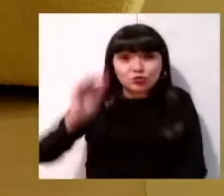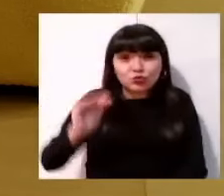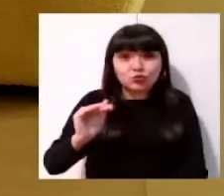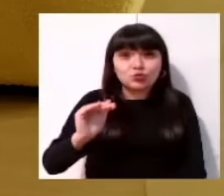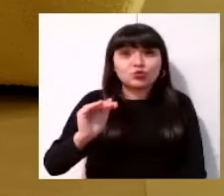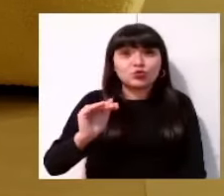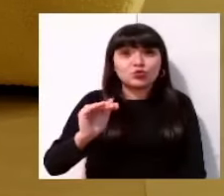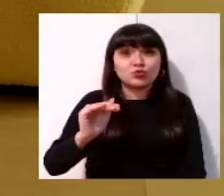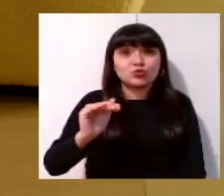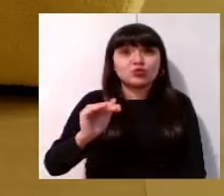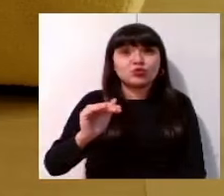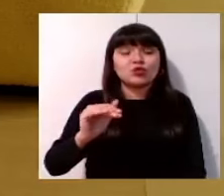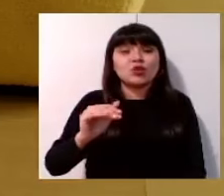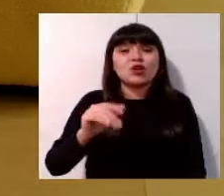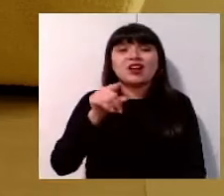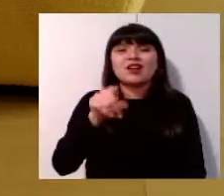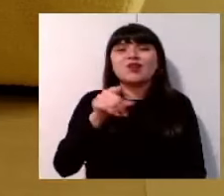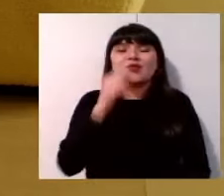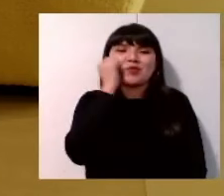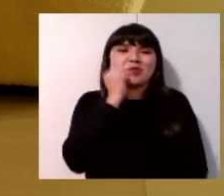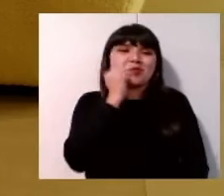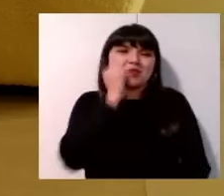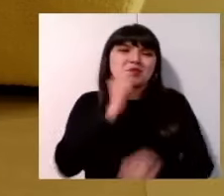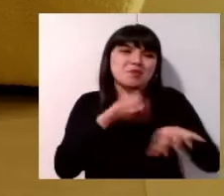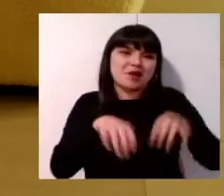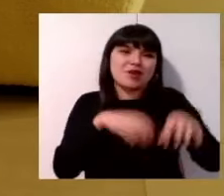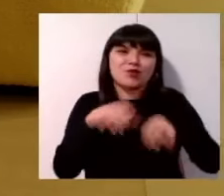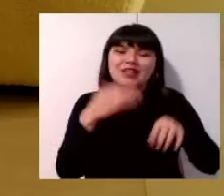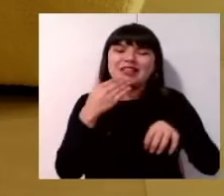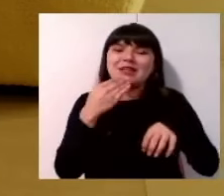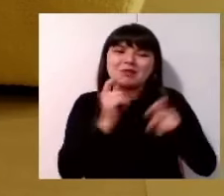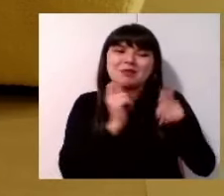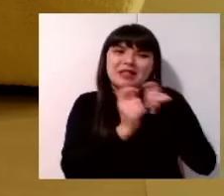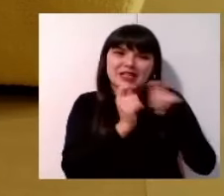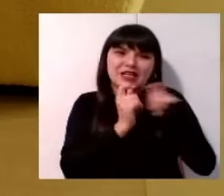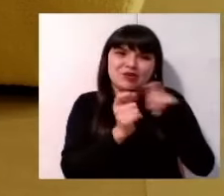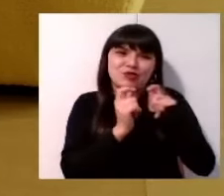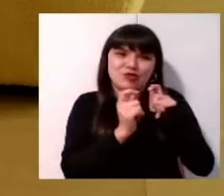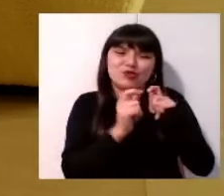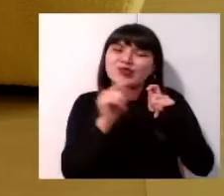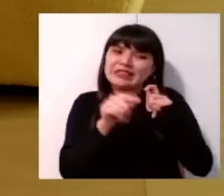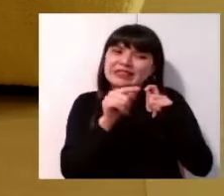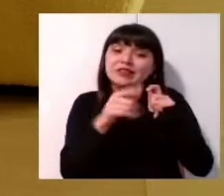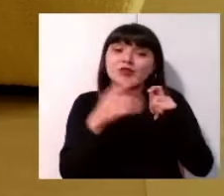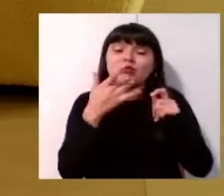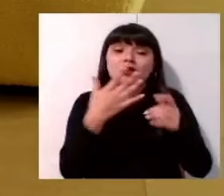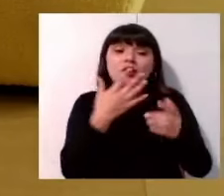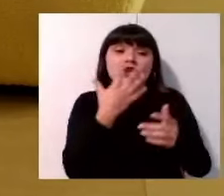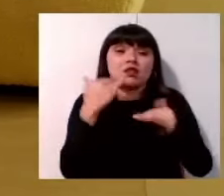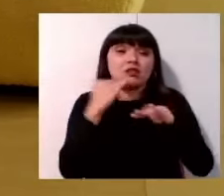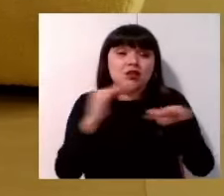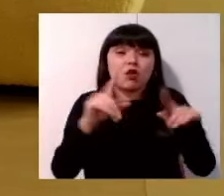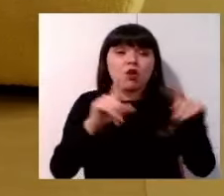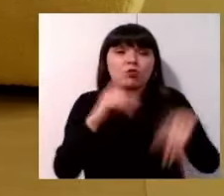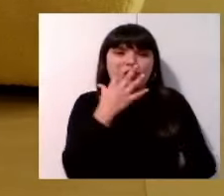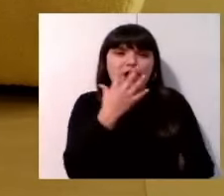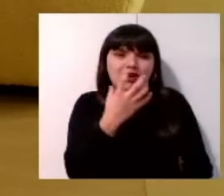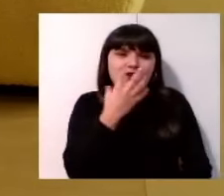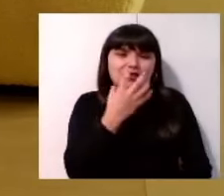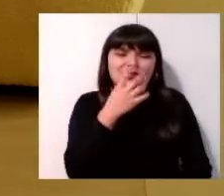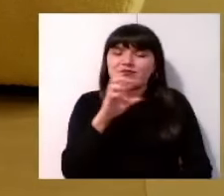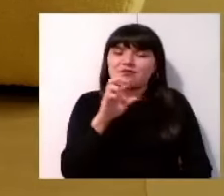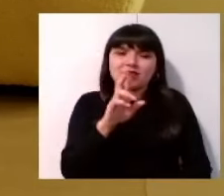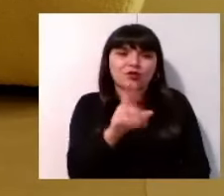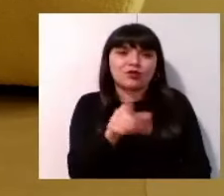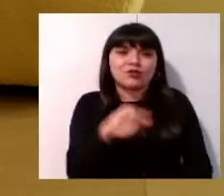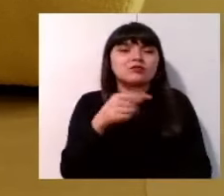cama, tampoco mascotas, porque también eso es un riesgo para ellos. Obviamente los niños alérgicos, y eso también va a alterar el sueño. En